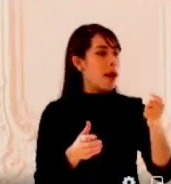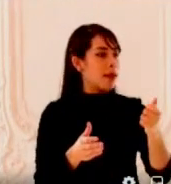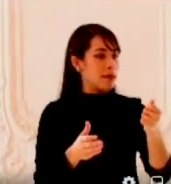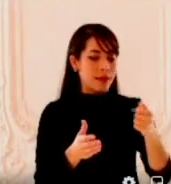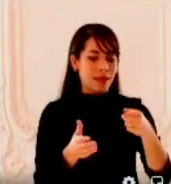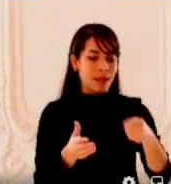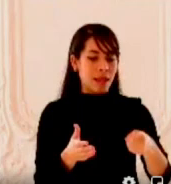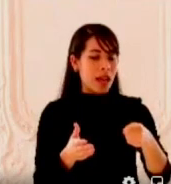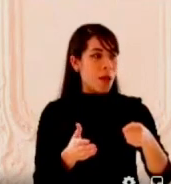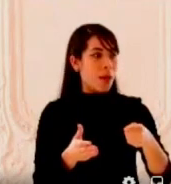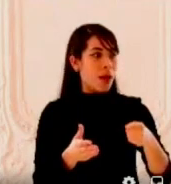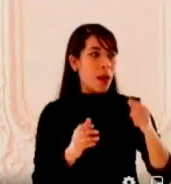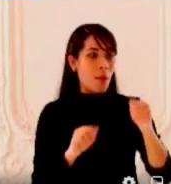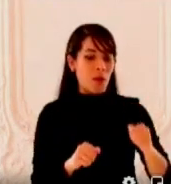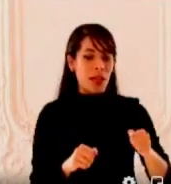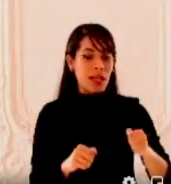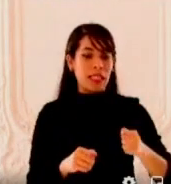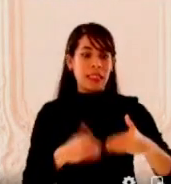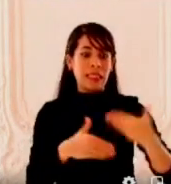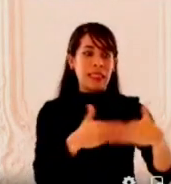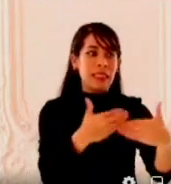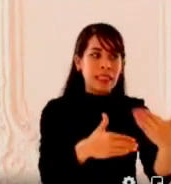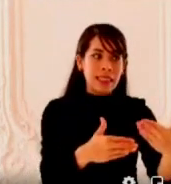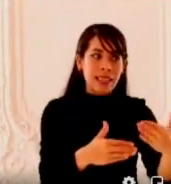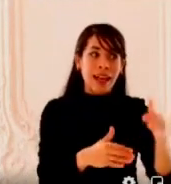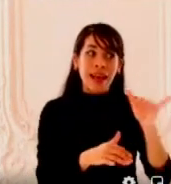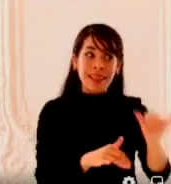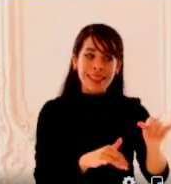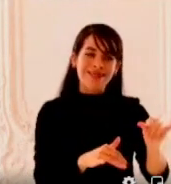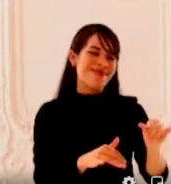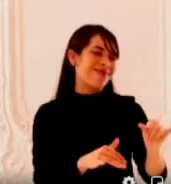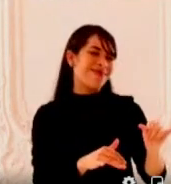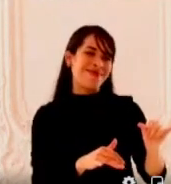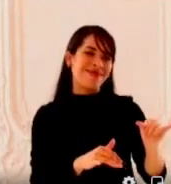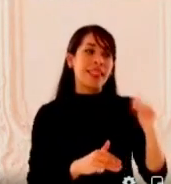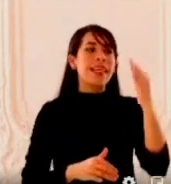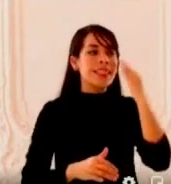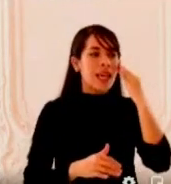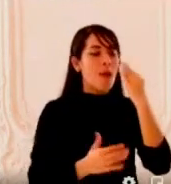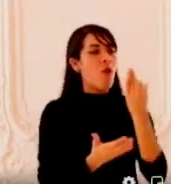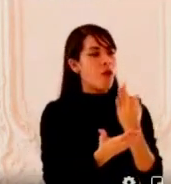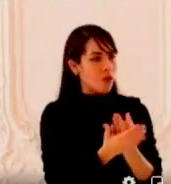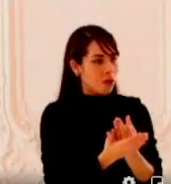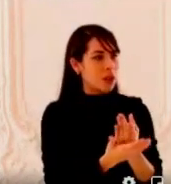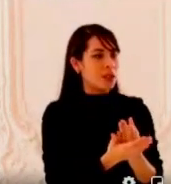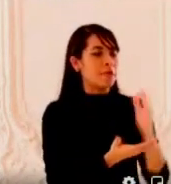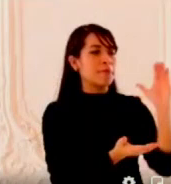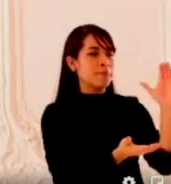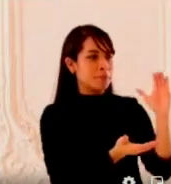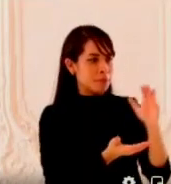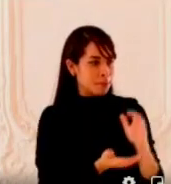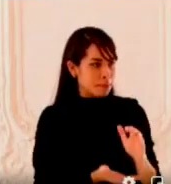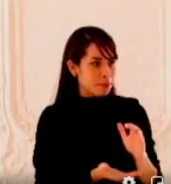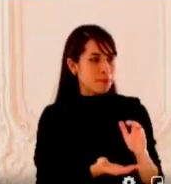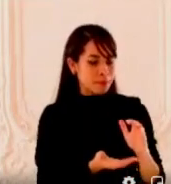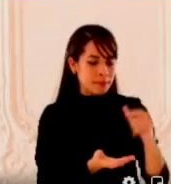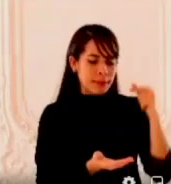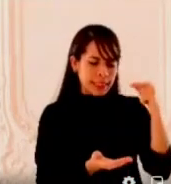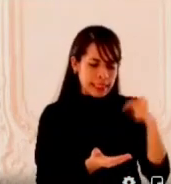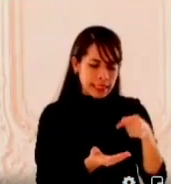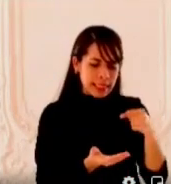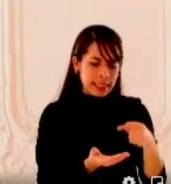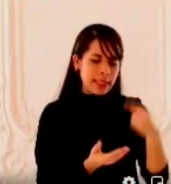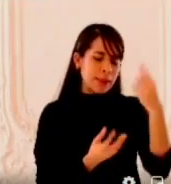para viabilizarla. No necesariamente esto va a funcionar así. Tenemos fondos disponibles. Es probable que podamos utilizar los